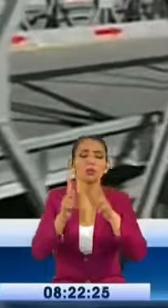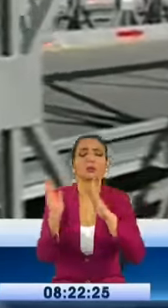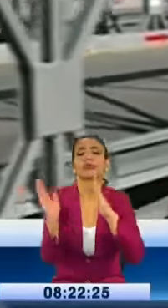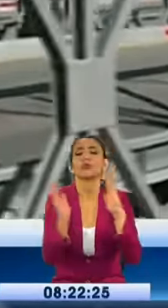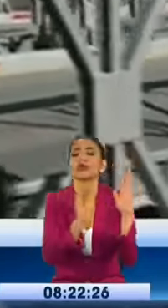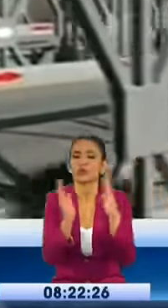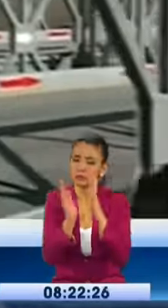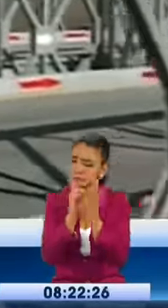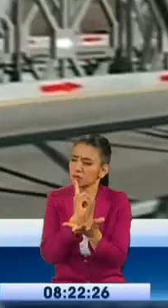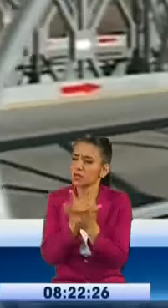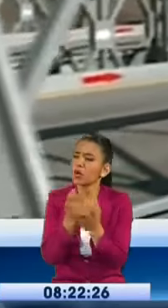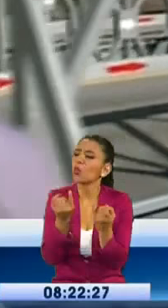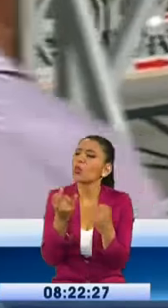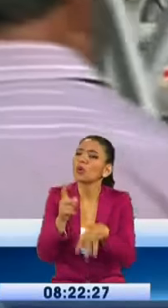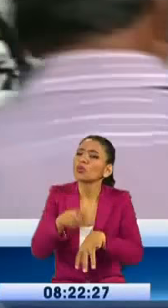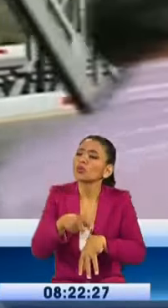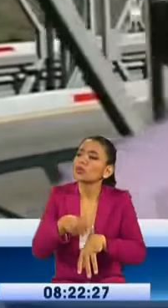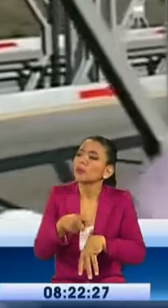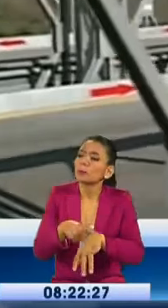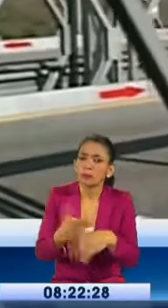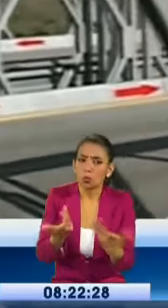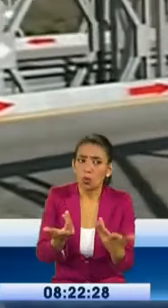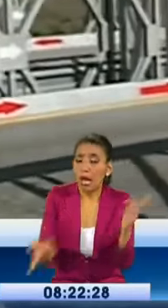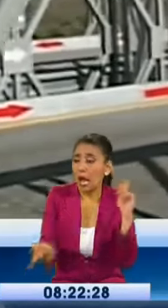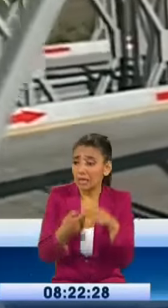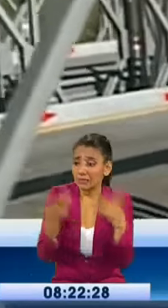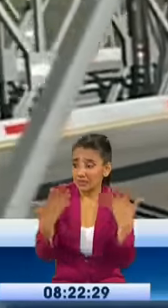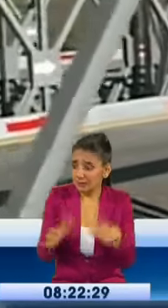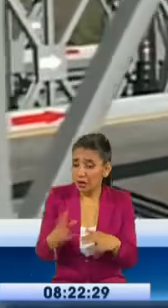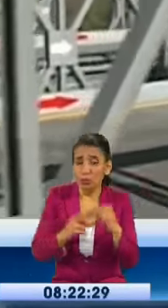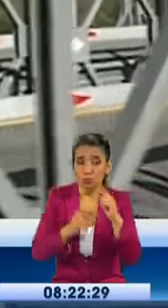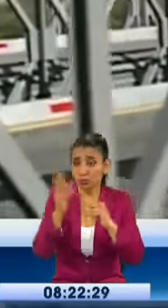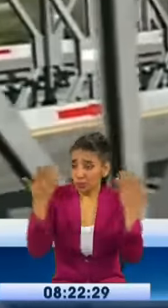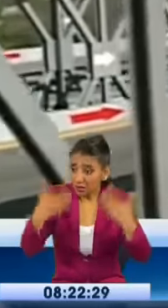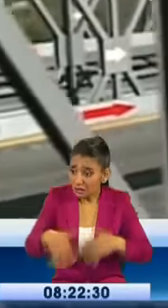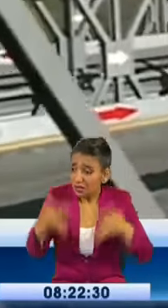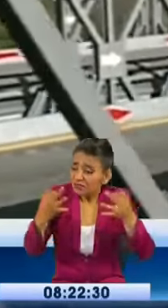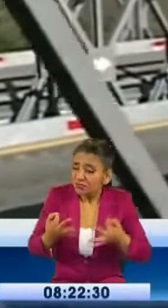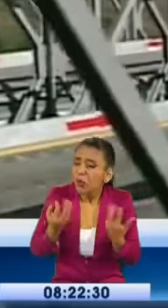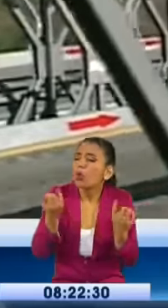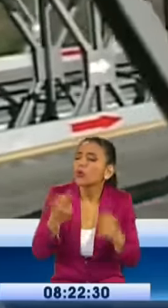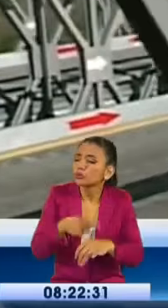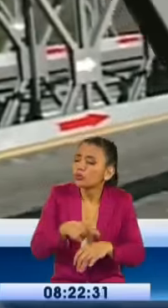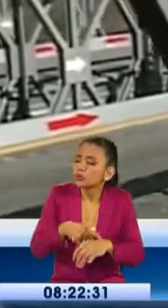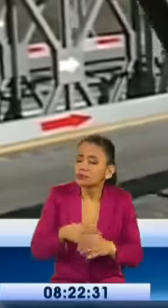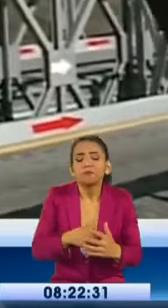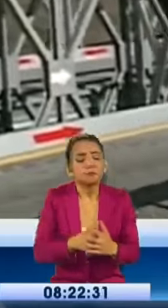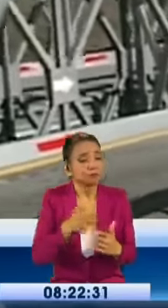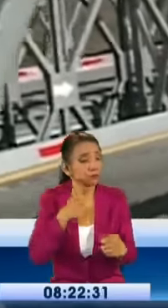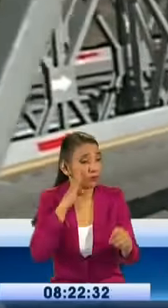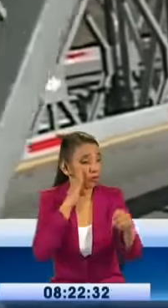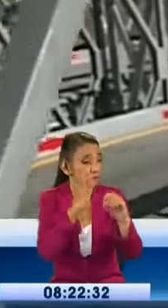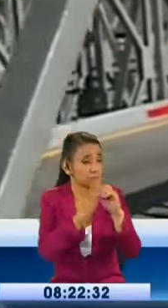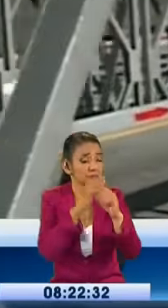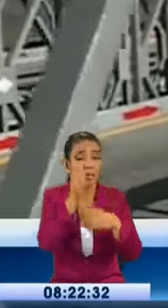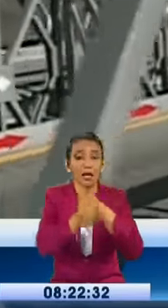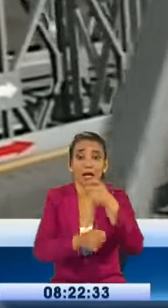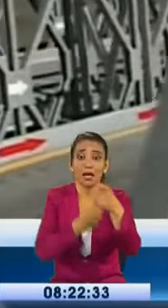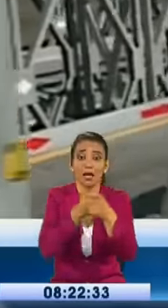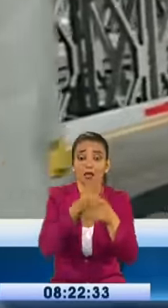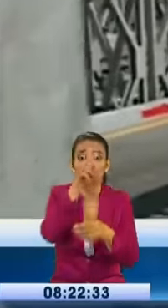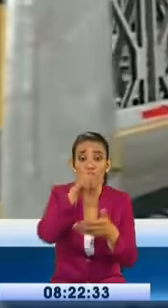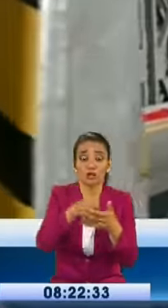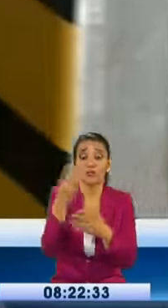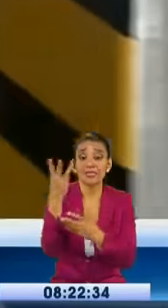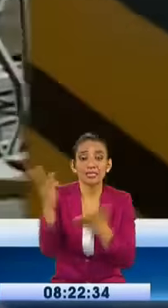tiempo estará aquí mientras se realiza esta obra del escalón? Nuestro objetivo es terminar el 2016 con el